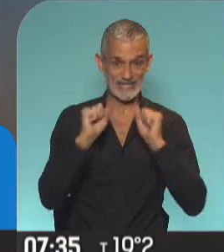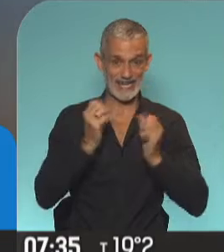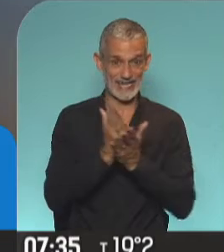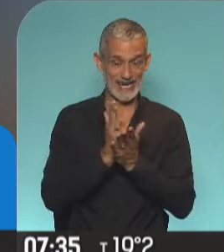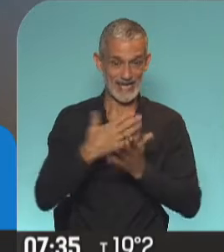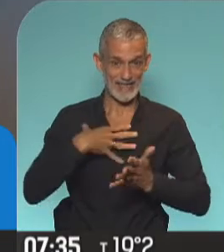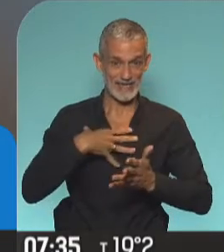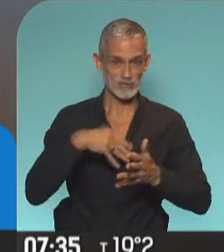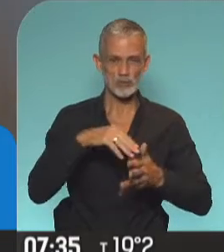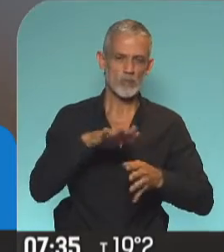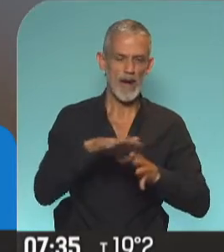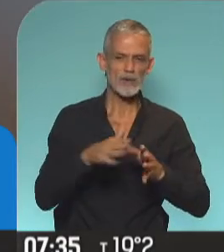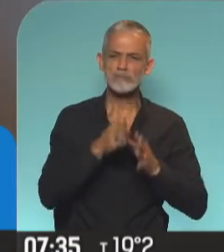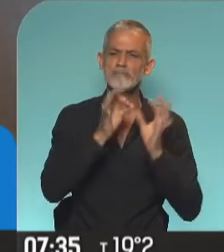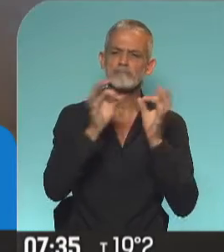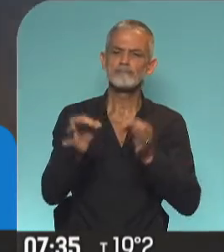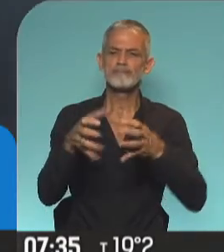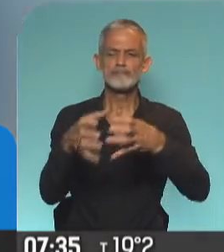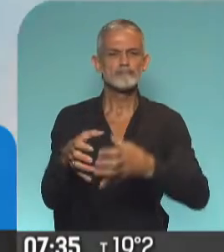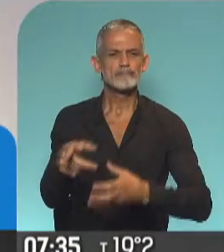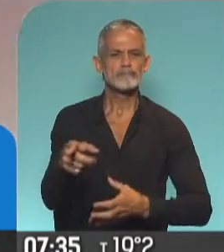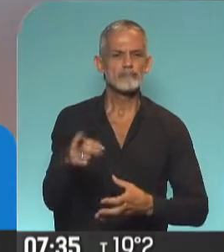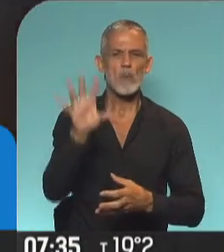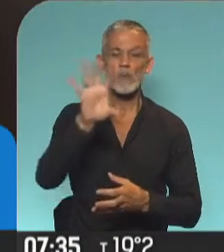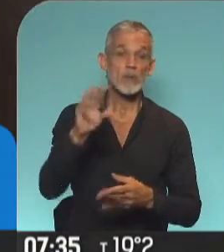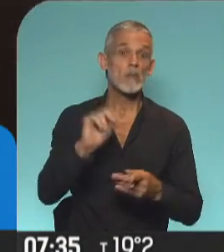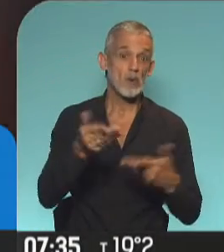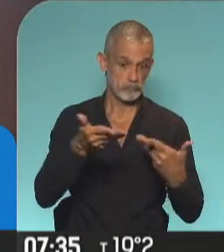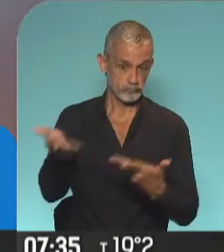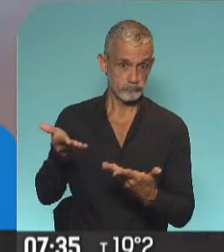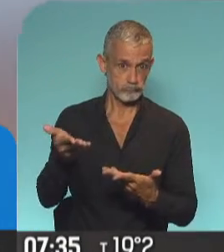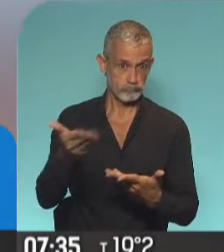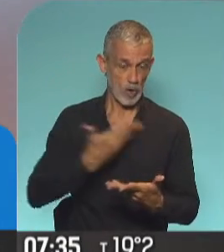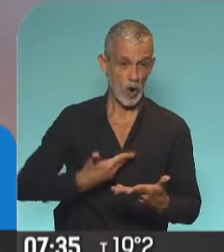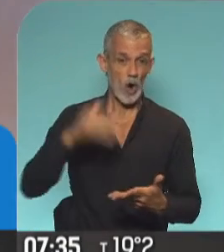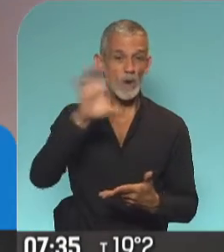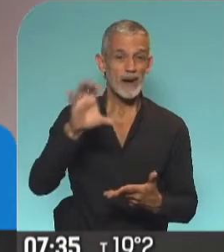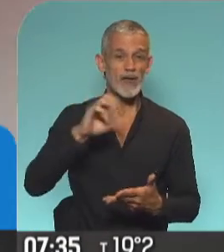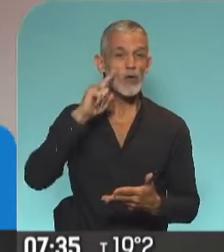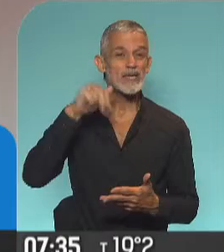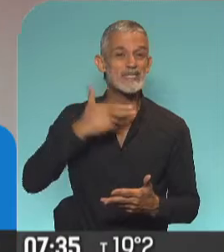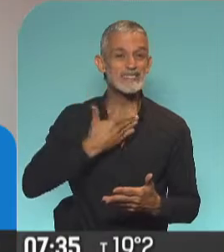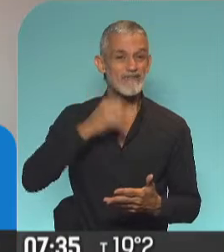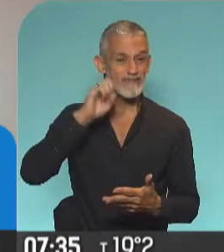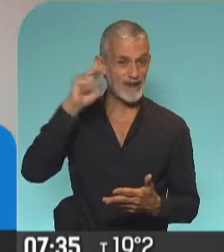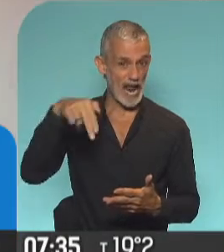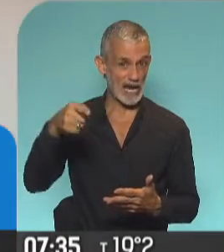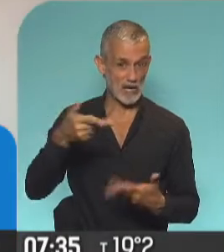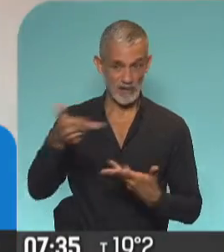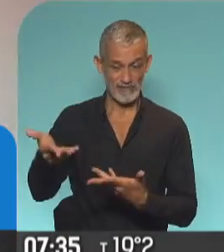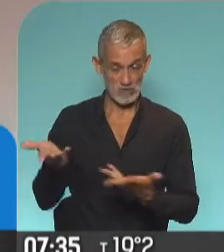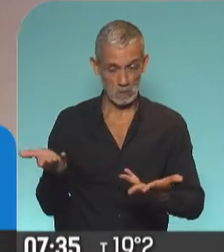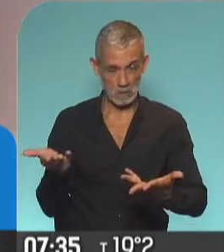Derechos Humanos llegó a la provincia por invitación del gobernador Gilles Dufram,